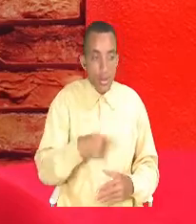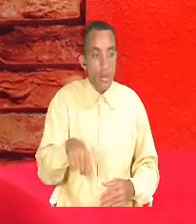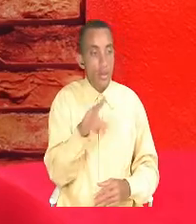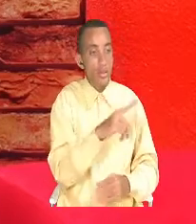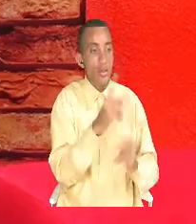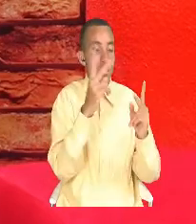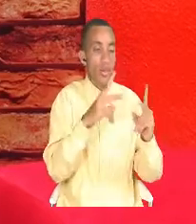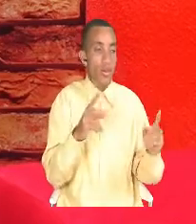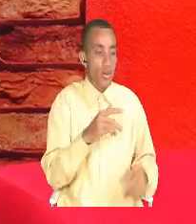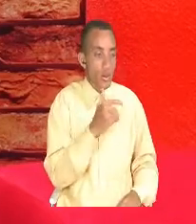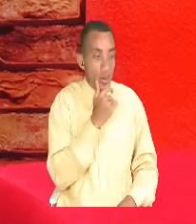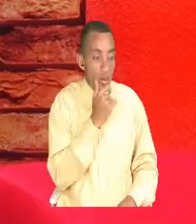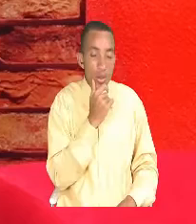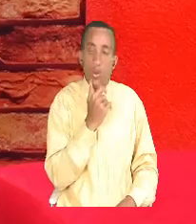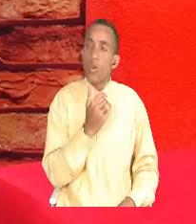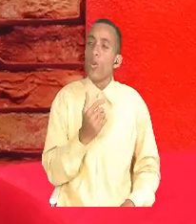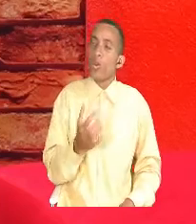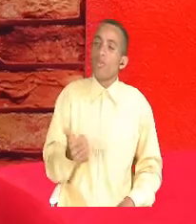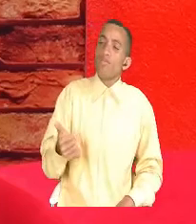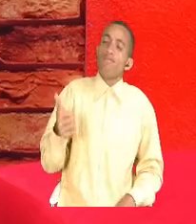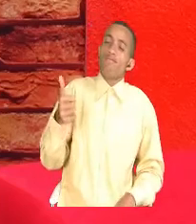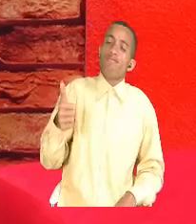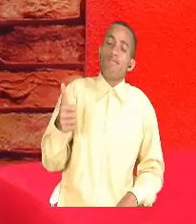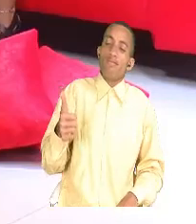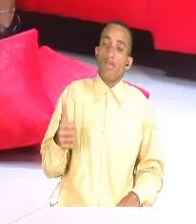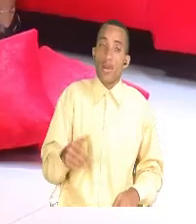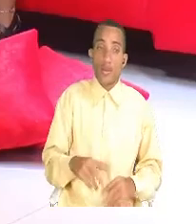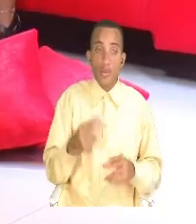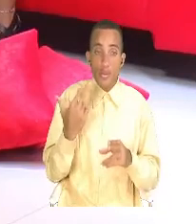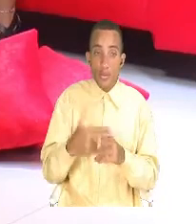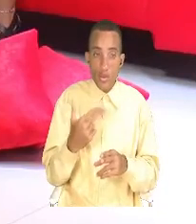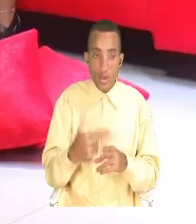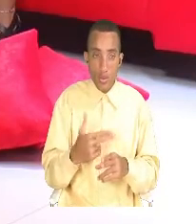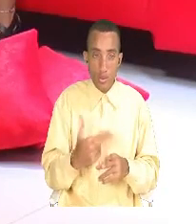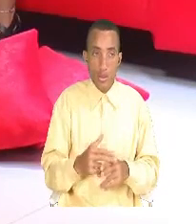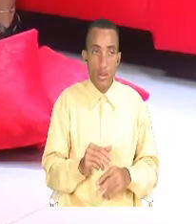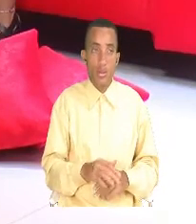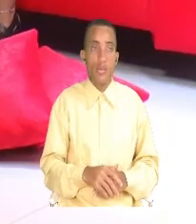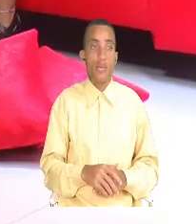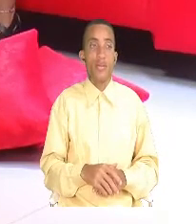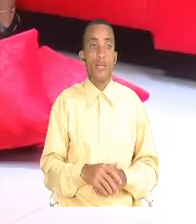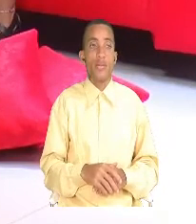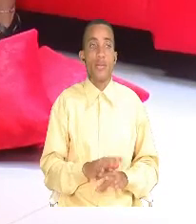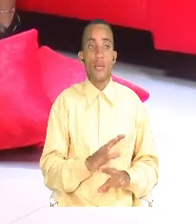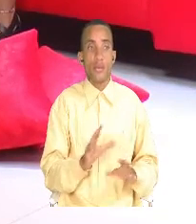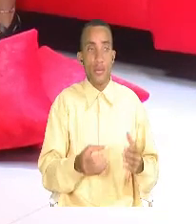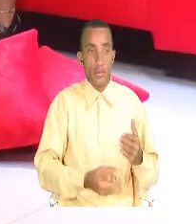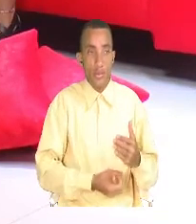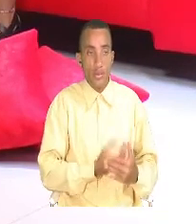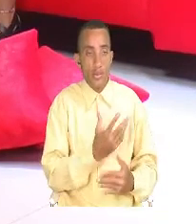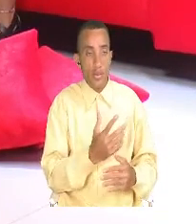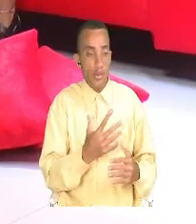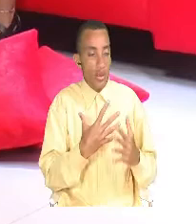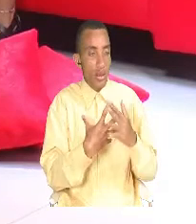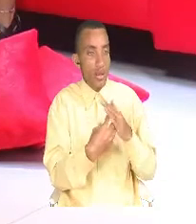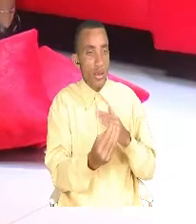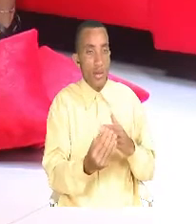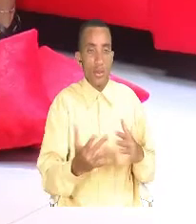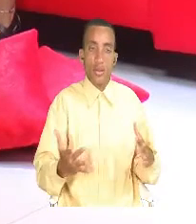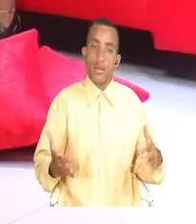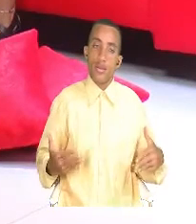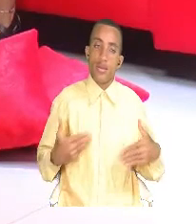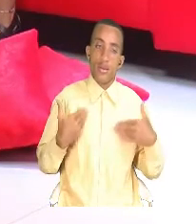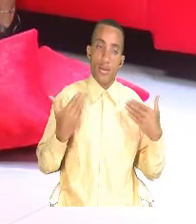de verdad, esto es espectacular. Desde el nombre de nuestro ritual hasta el protocolo, hasta la salida, tú sientes que